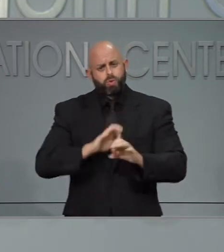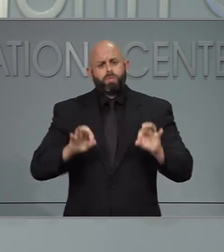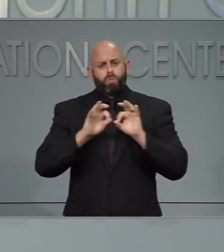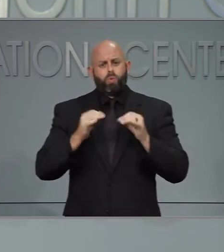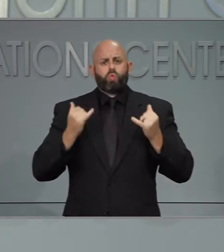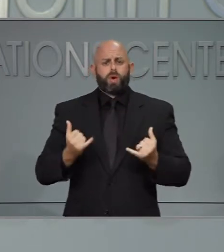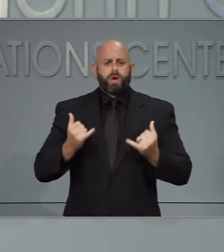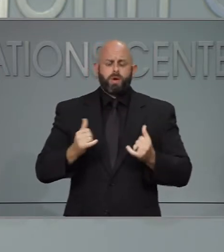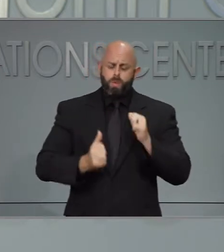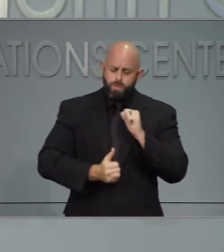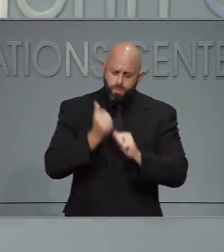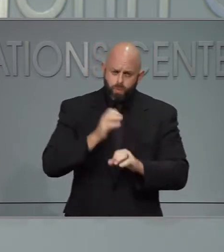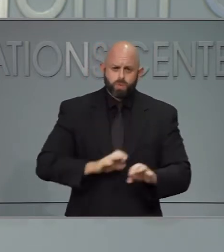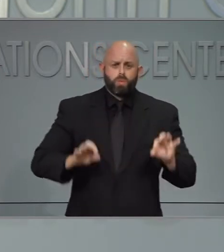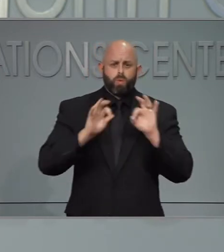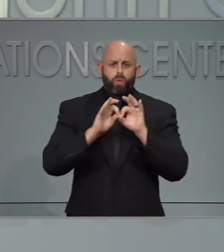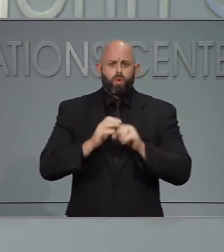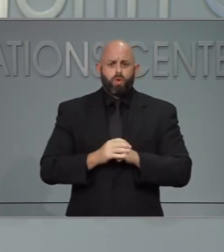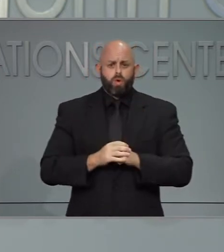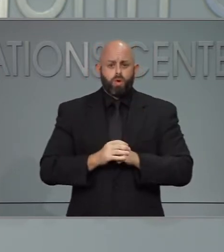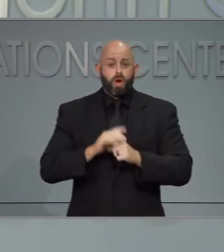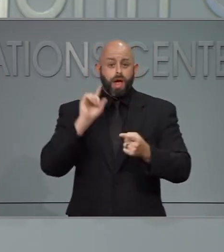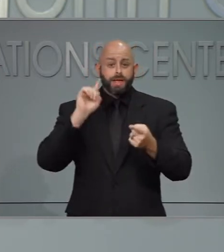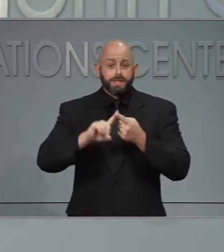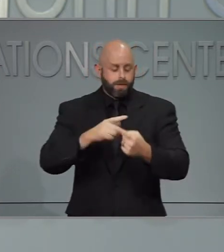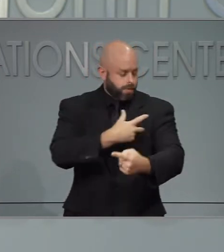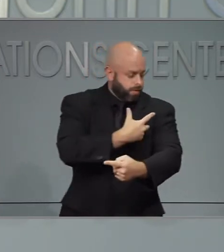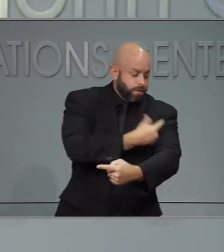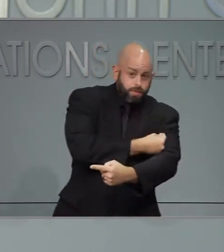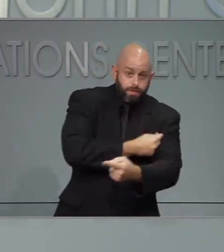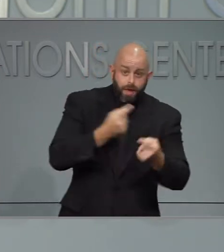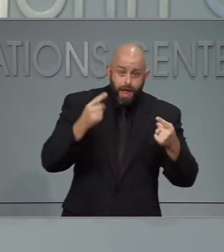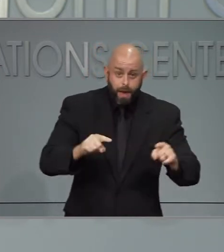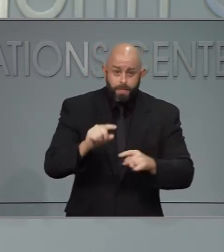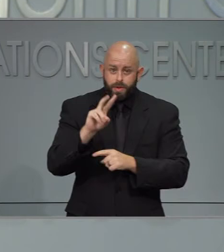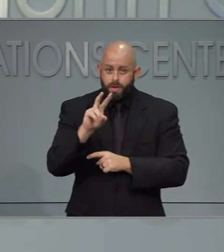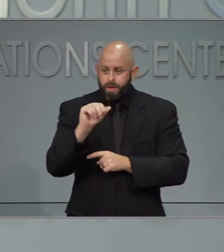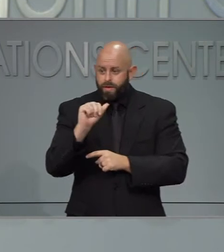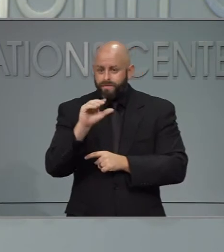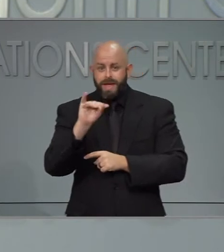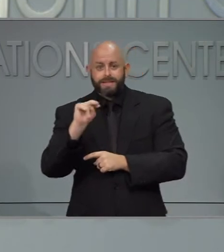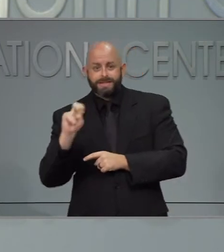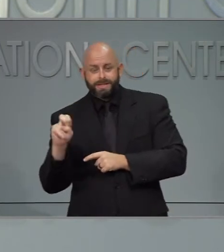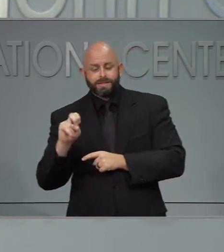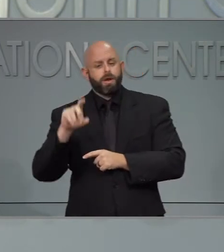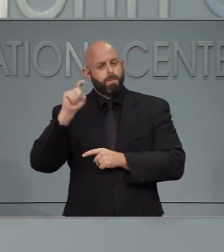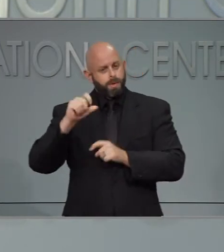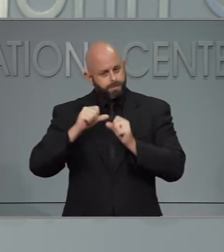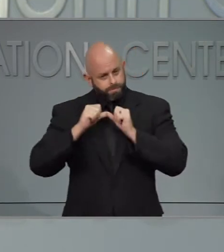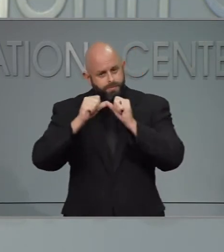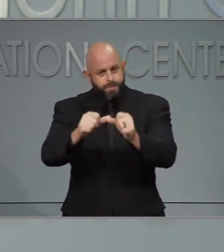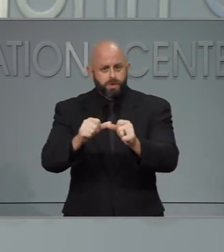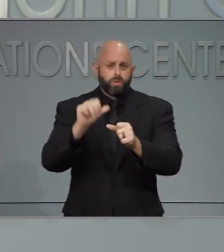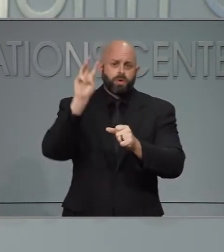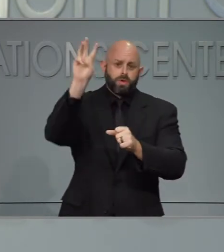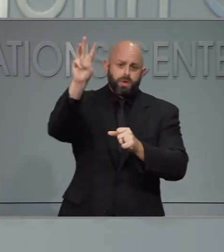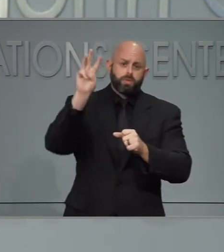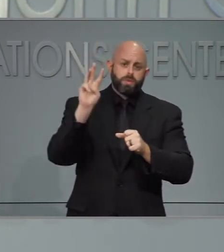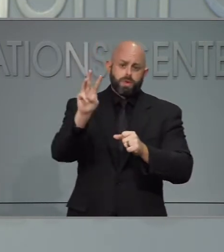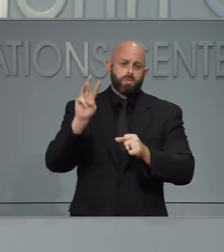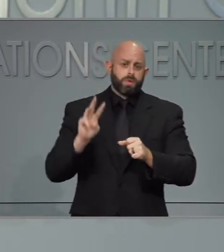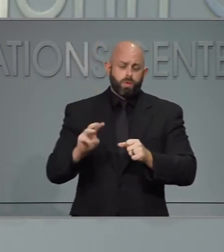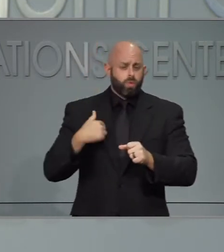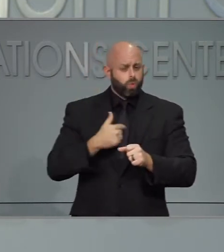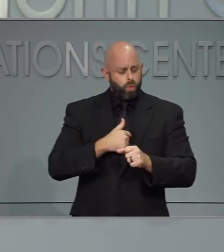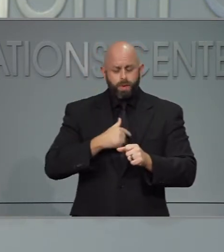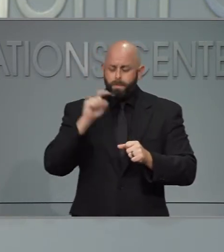distancias. Y hasta que tengamos una vacuna o tratamiento confiable, estas precauciones de las 3 M's